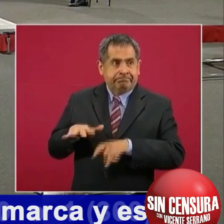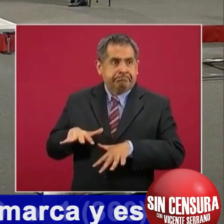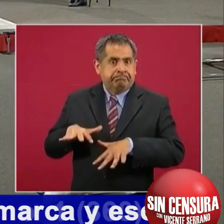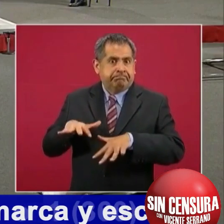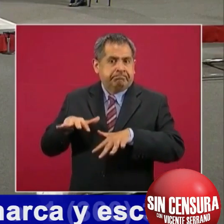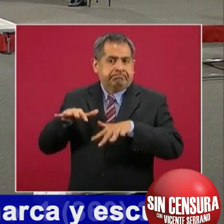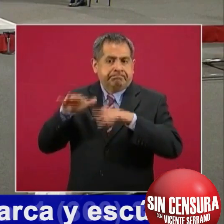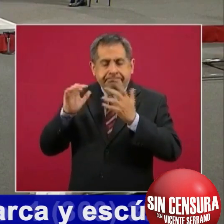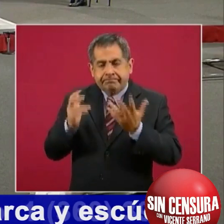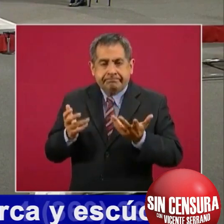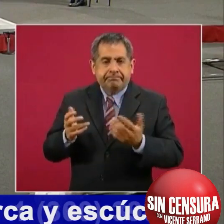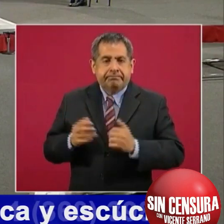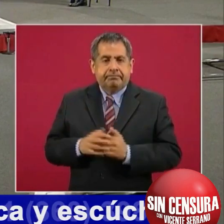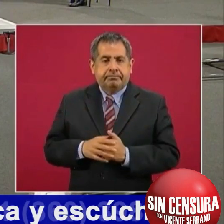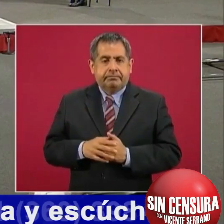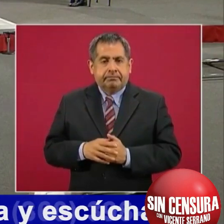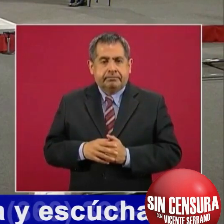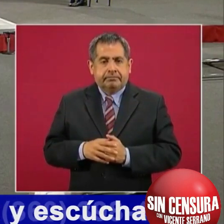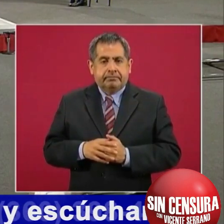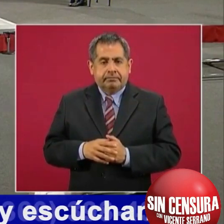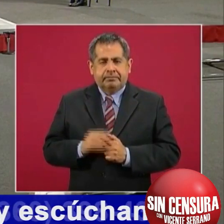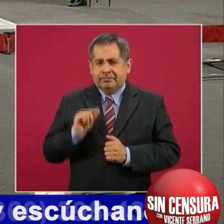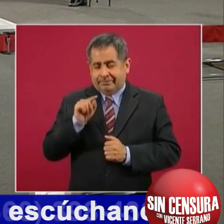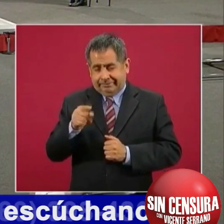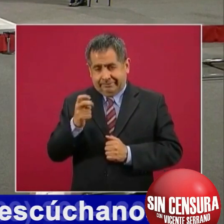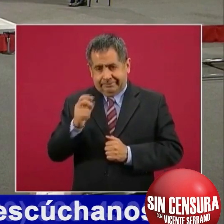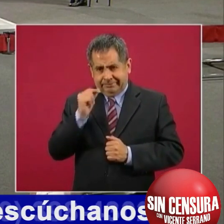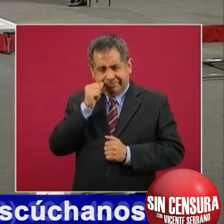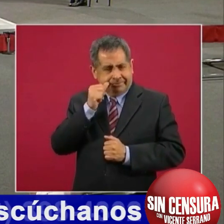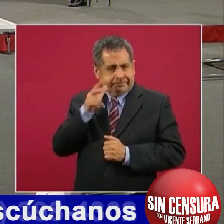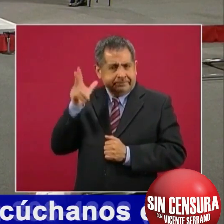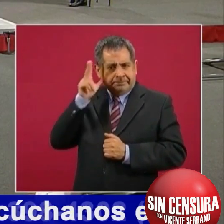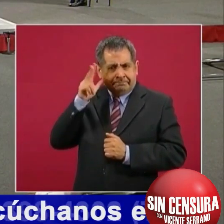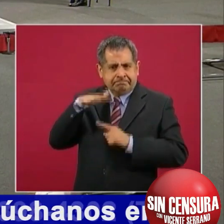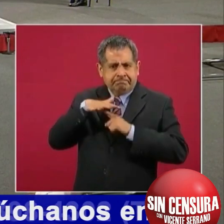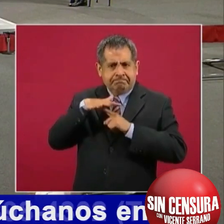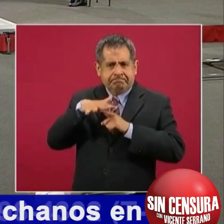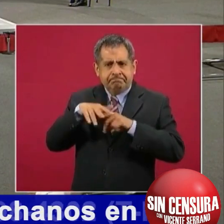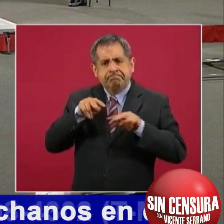Miren, lo sobrevolamos antier,